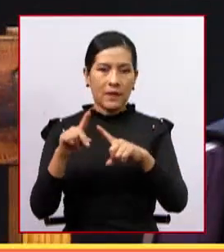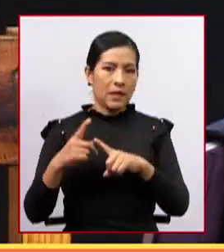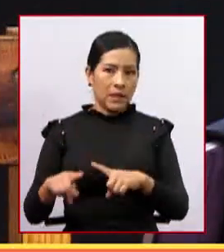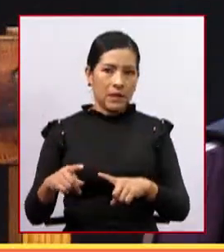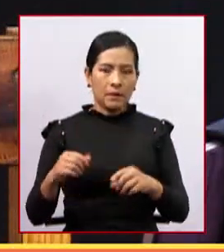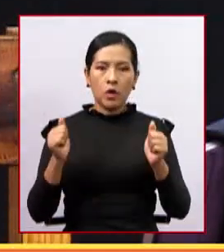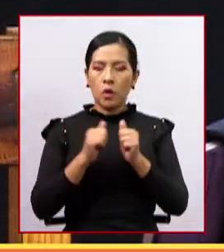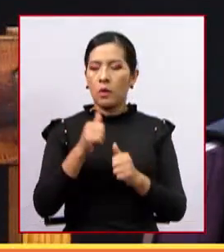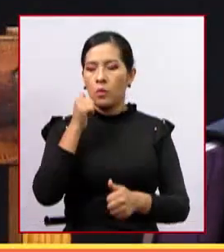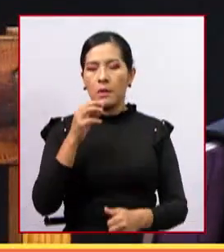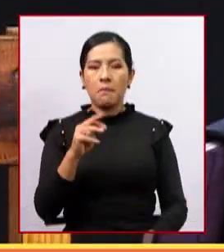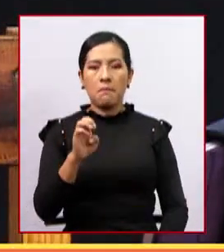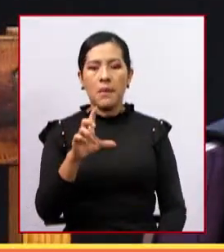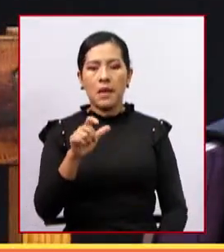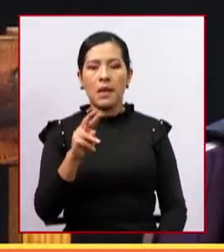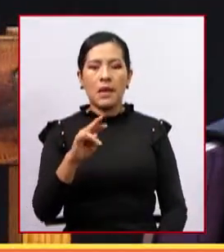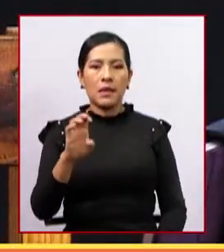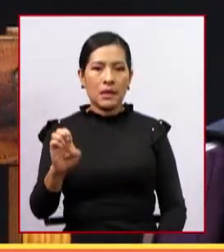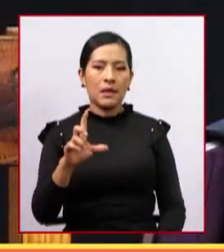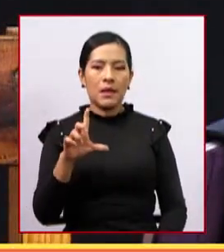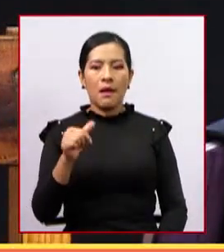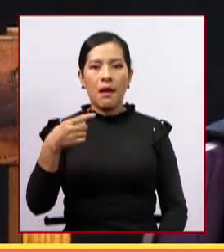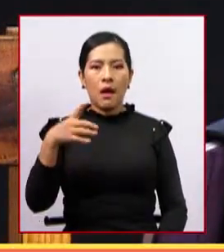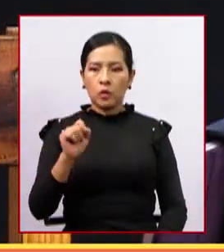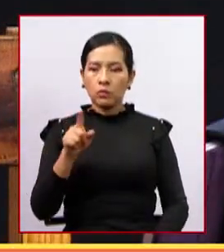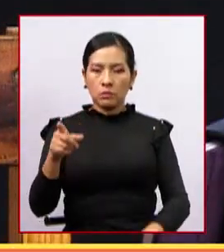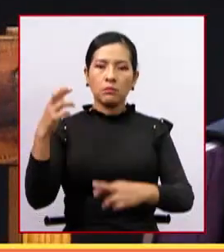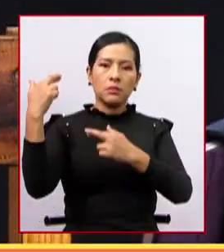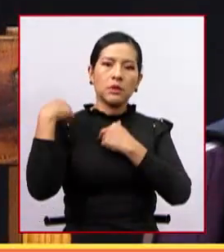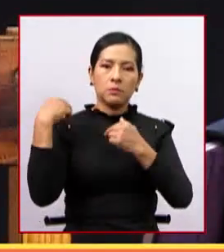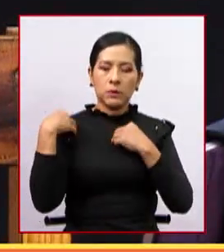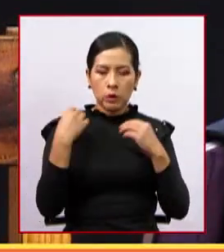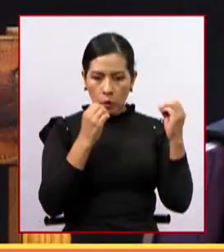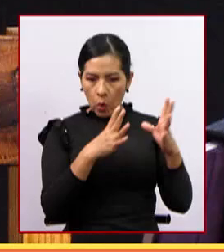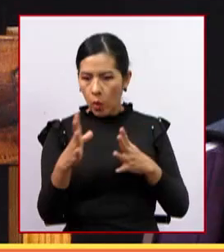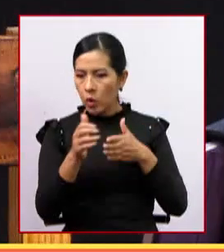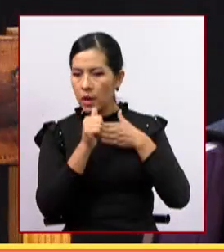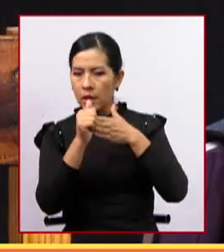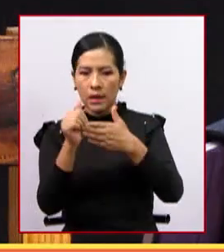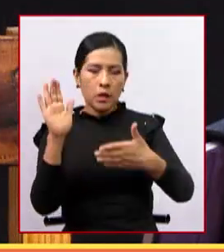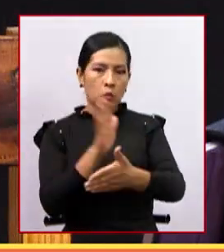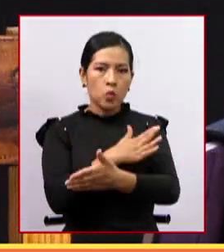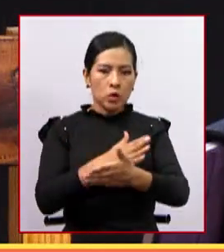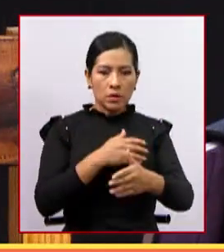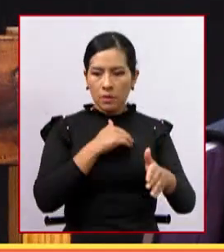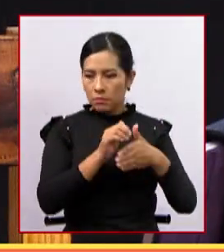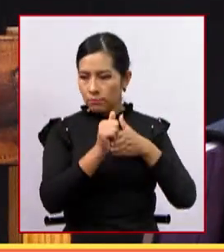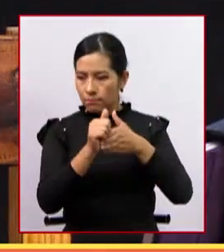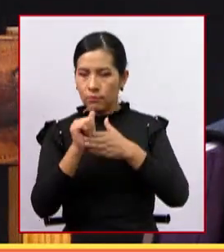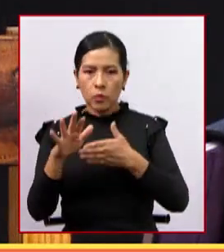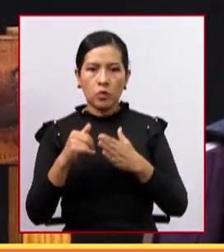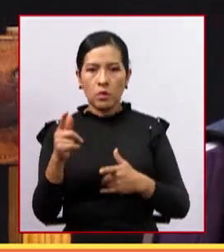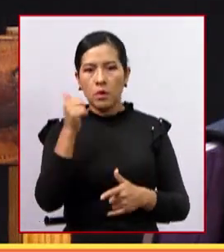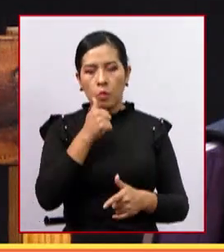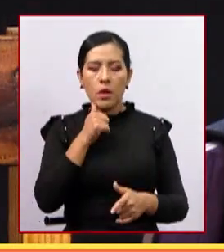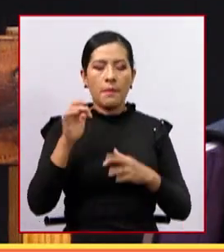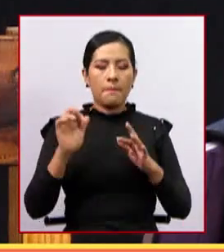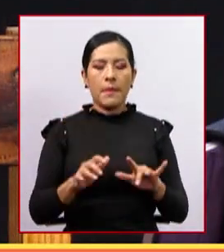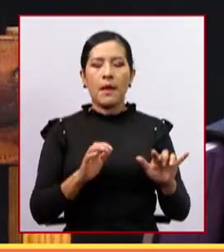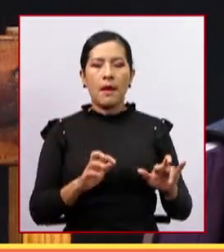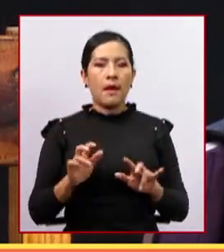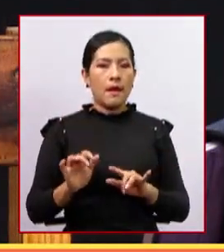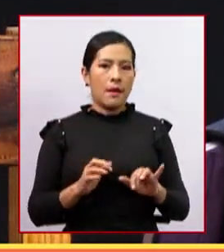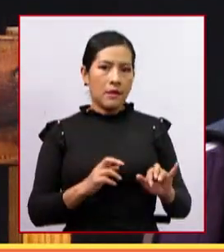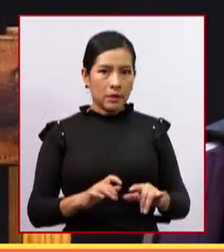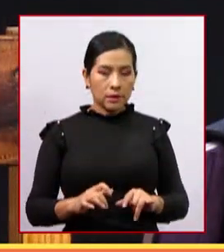con Melanie Lagos, que es la que se está encargando de toda la dirección musical, la pianista,